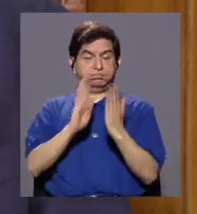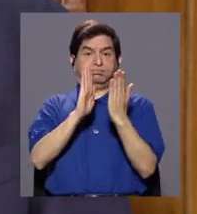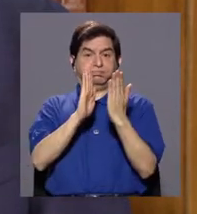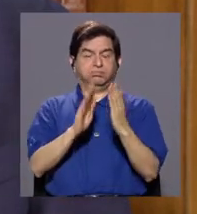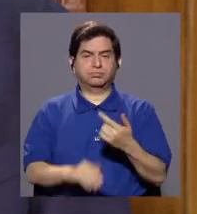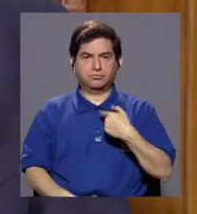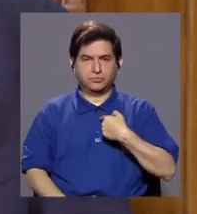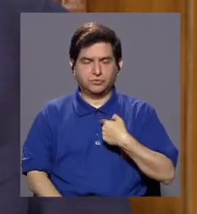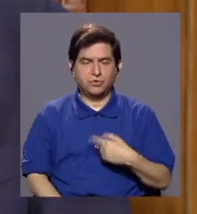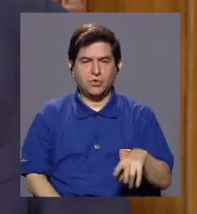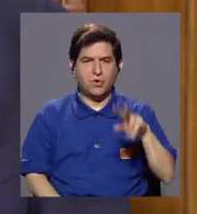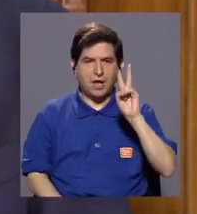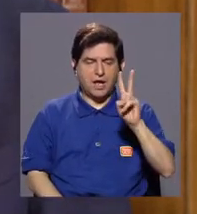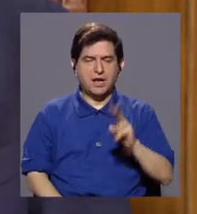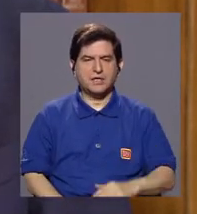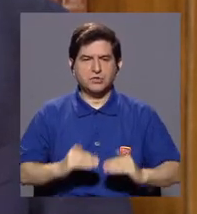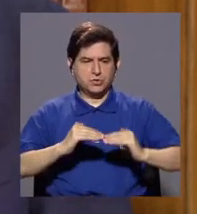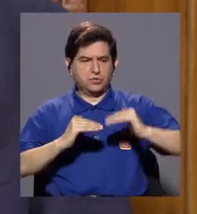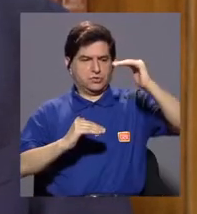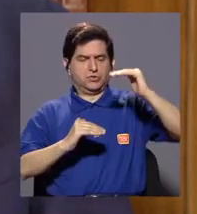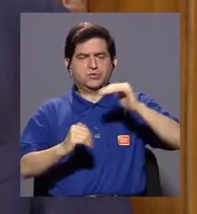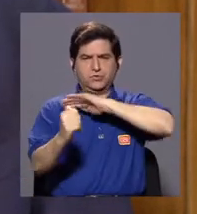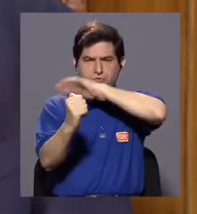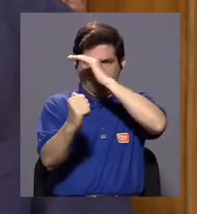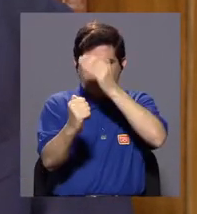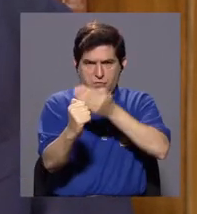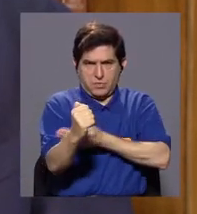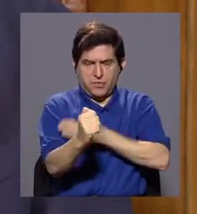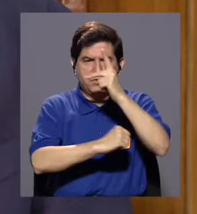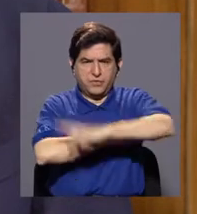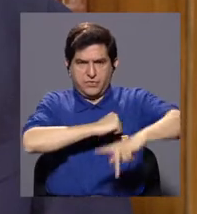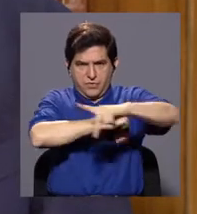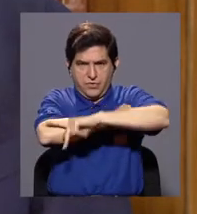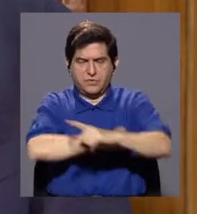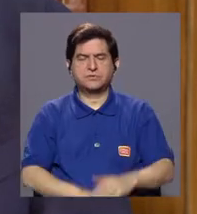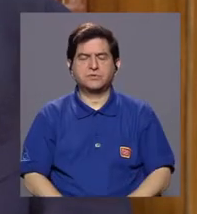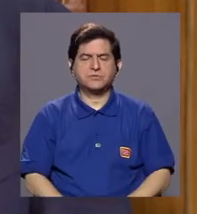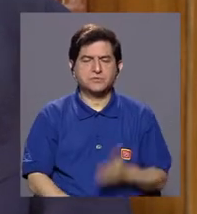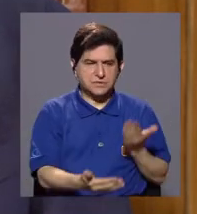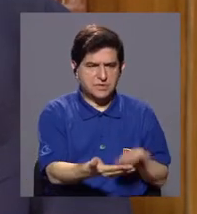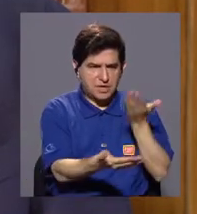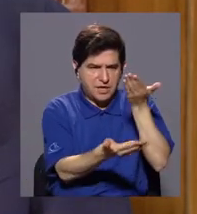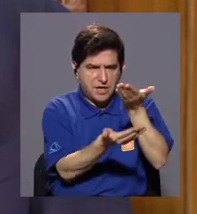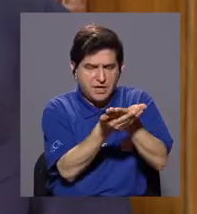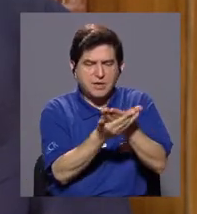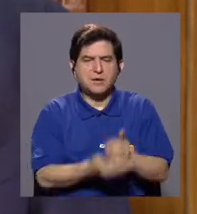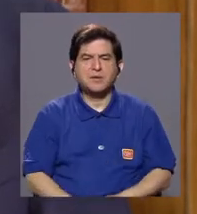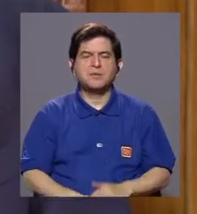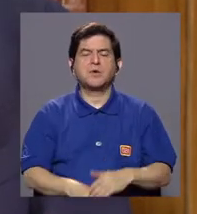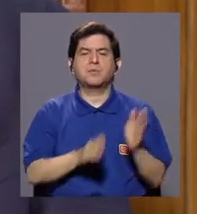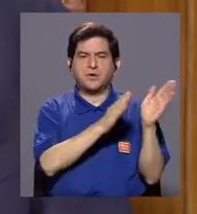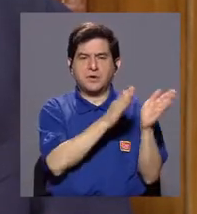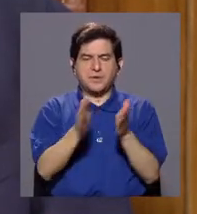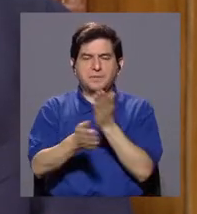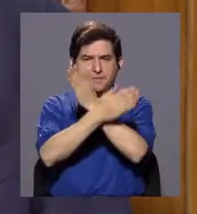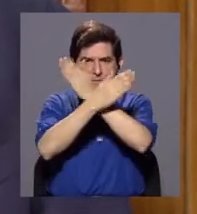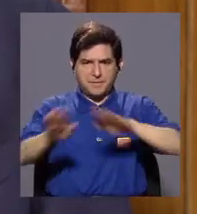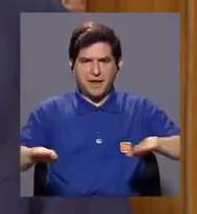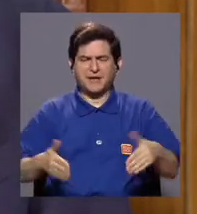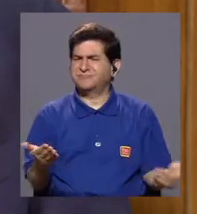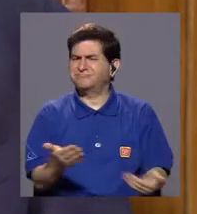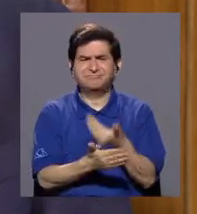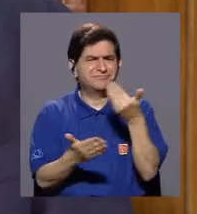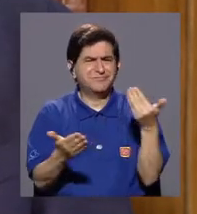en enfrentarme a las dos superpotencias. Finalmente, cuando se propuso el plan de paz, no